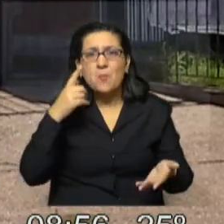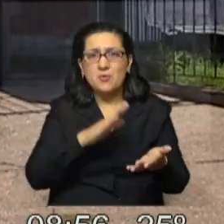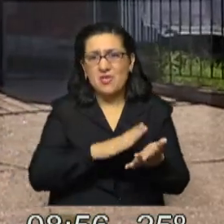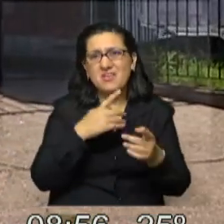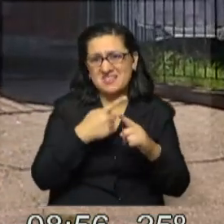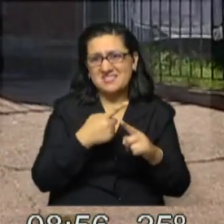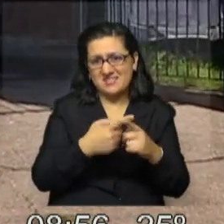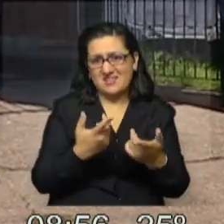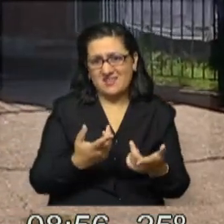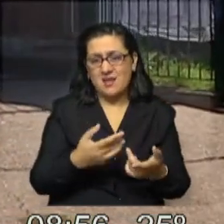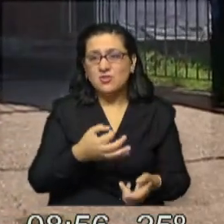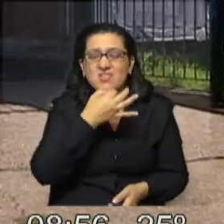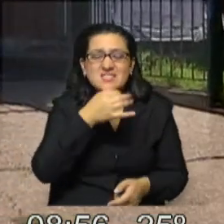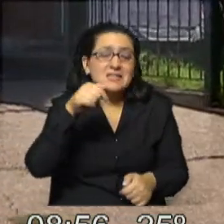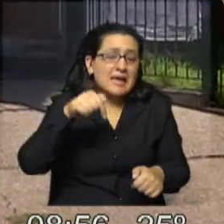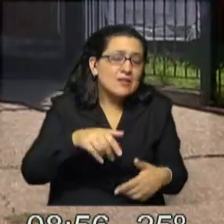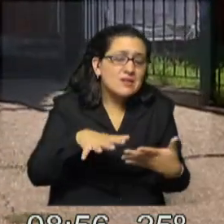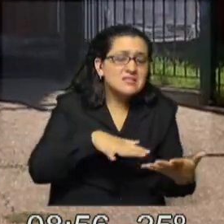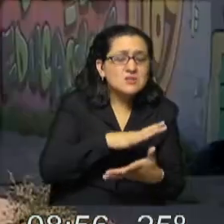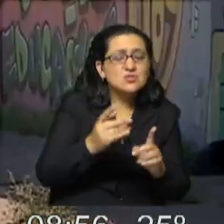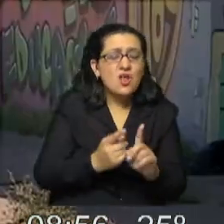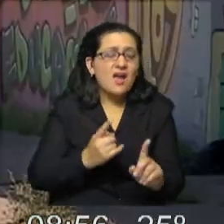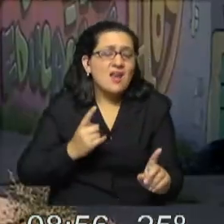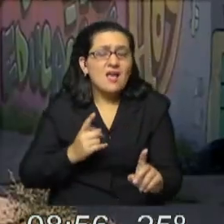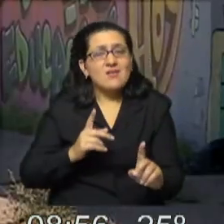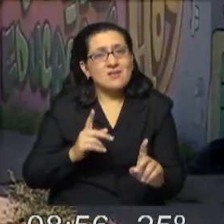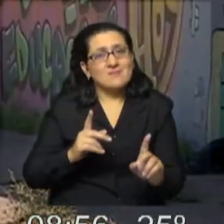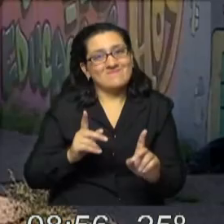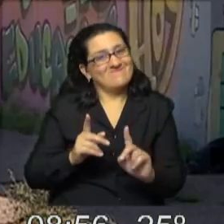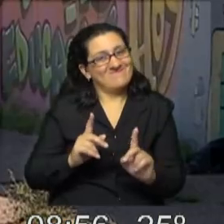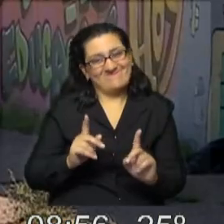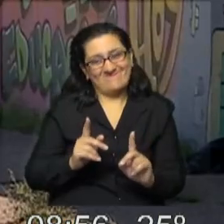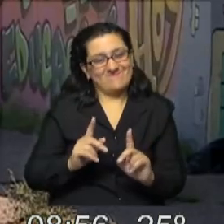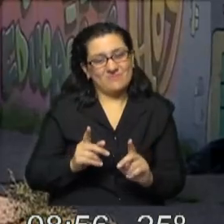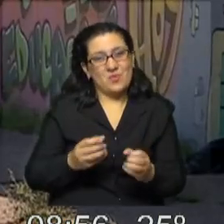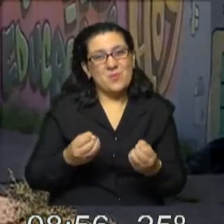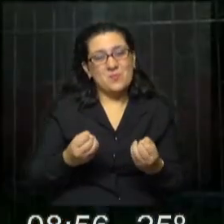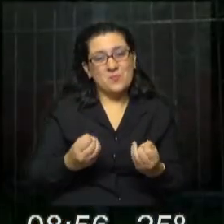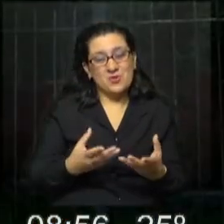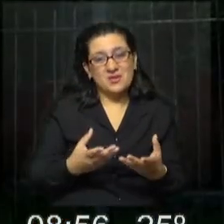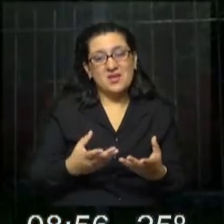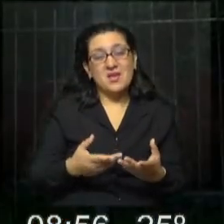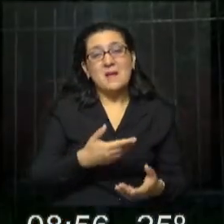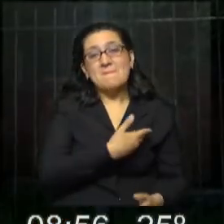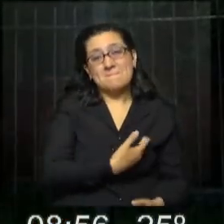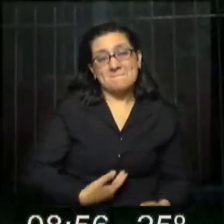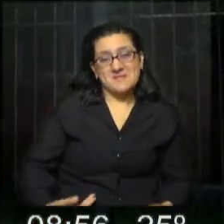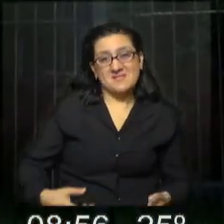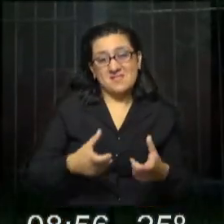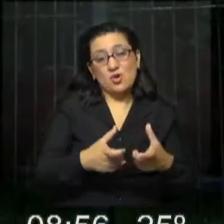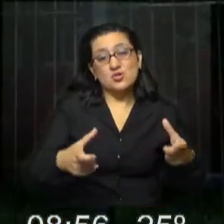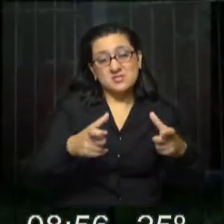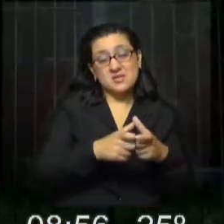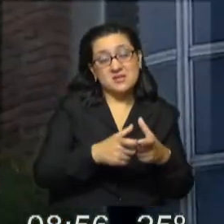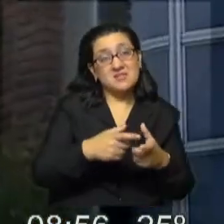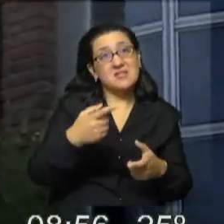decir que esto es algo aislado, me parece que no para bien al presidente del COICEN, que además tiene aspiraciones político-electorales, me parece que tendría